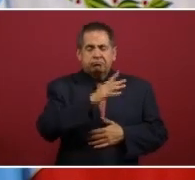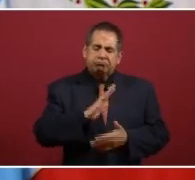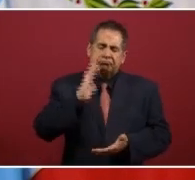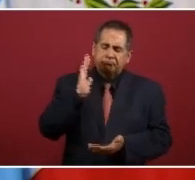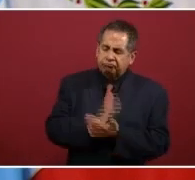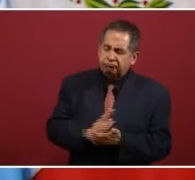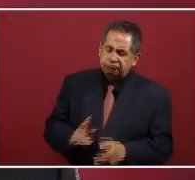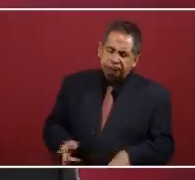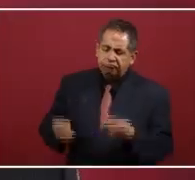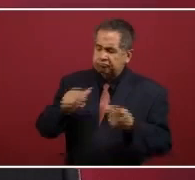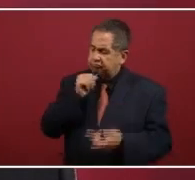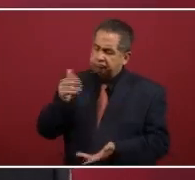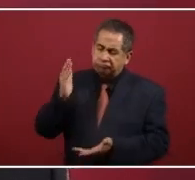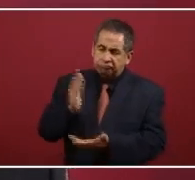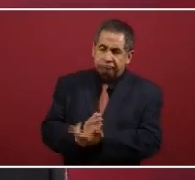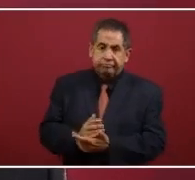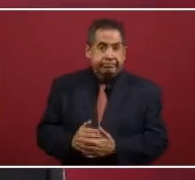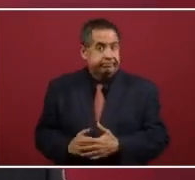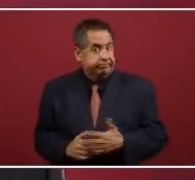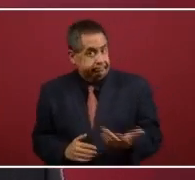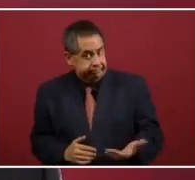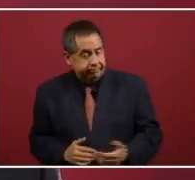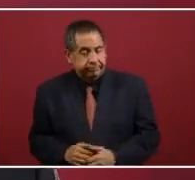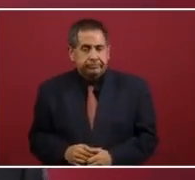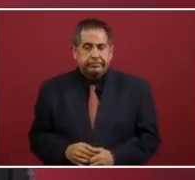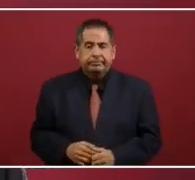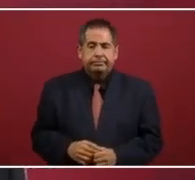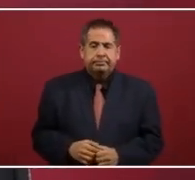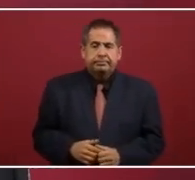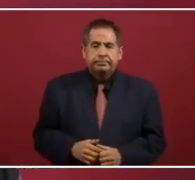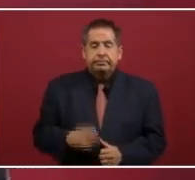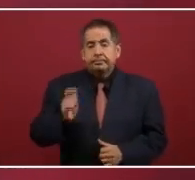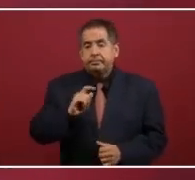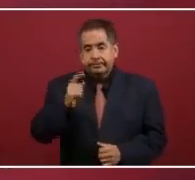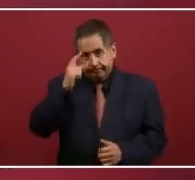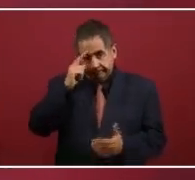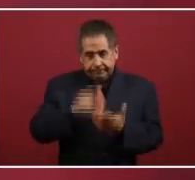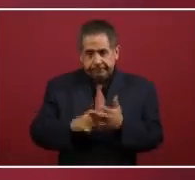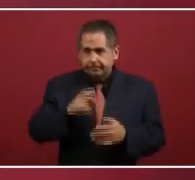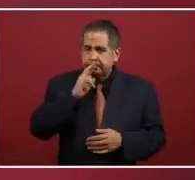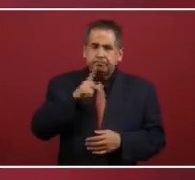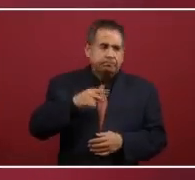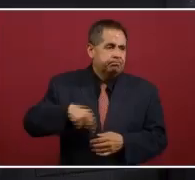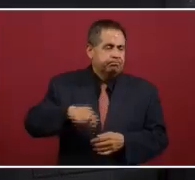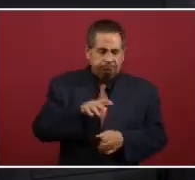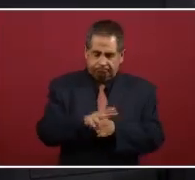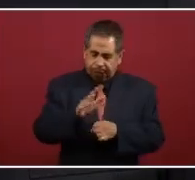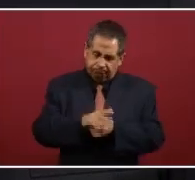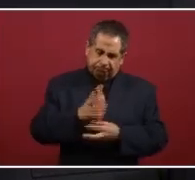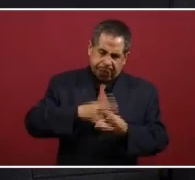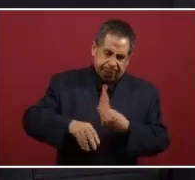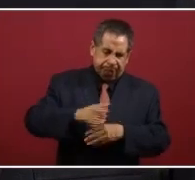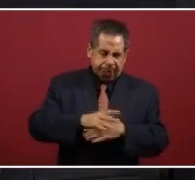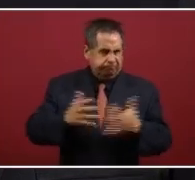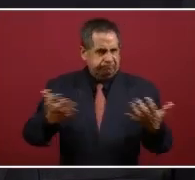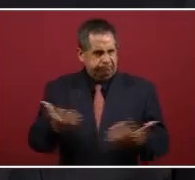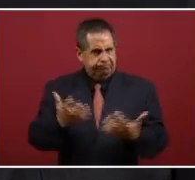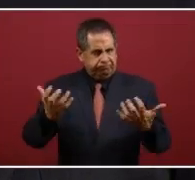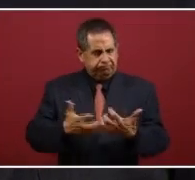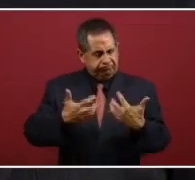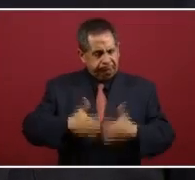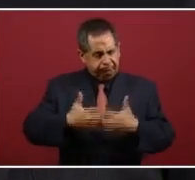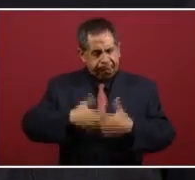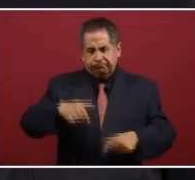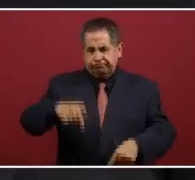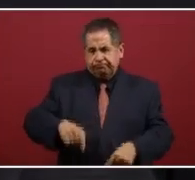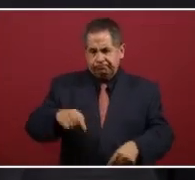vendernos gasolinas. Entonces, queremos producir aquí la gasolina, darle valor